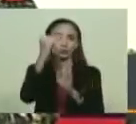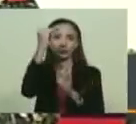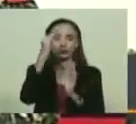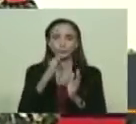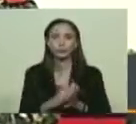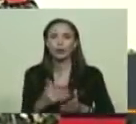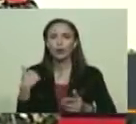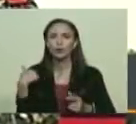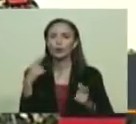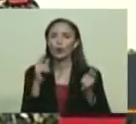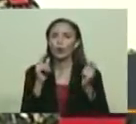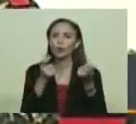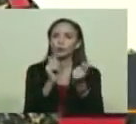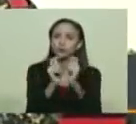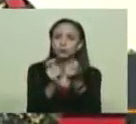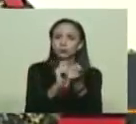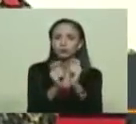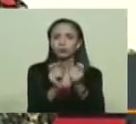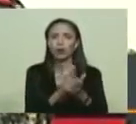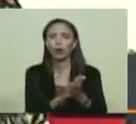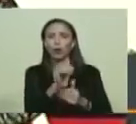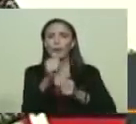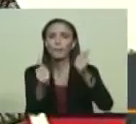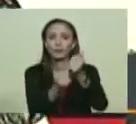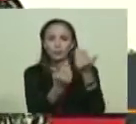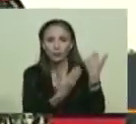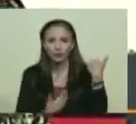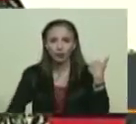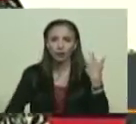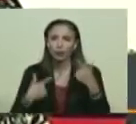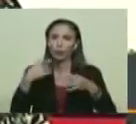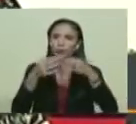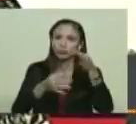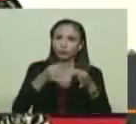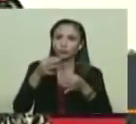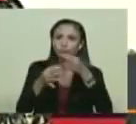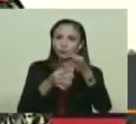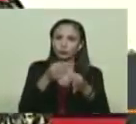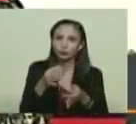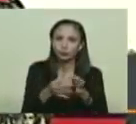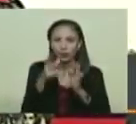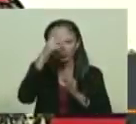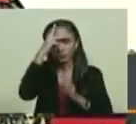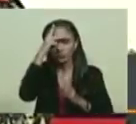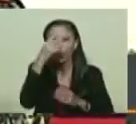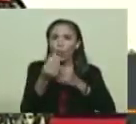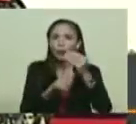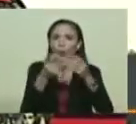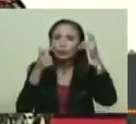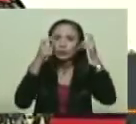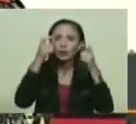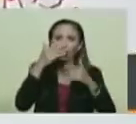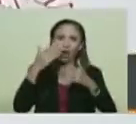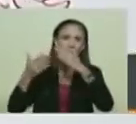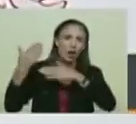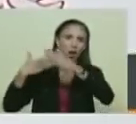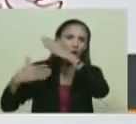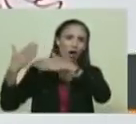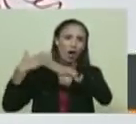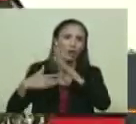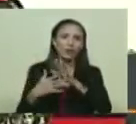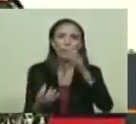Estaba conversando con el compañero vicepresidente Tarek, cómo nuestro comandante Hugo Chávez, padre